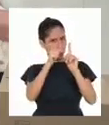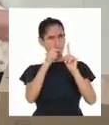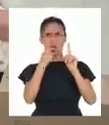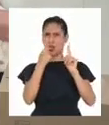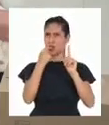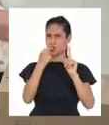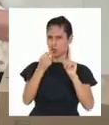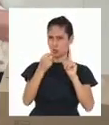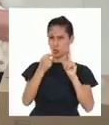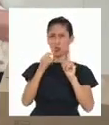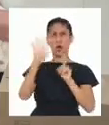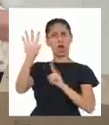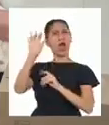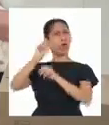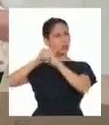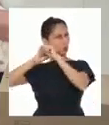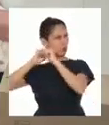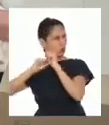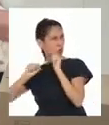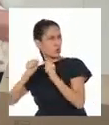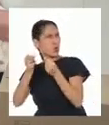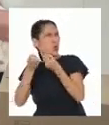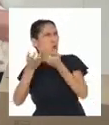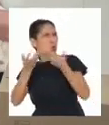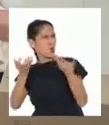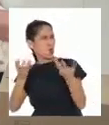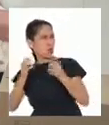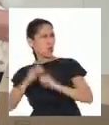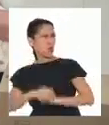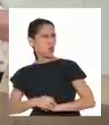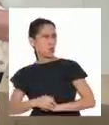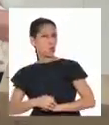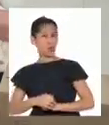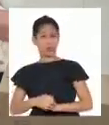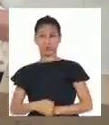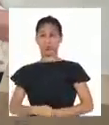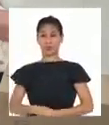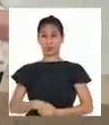en 1609.